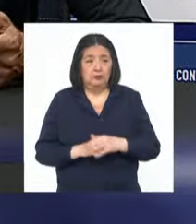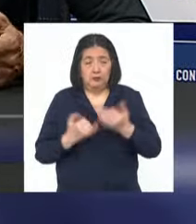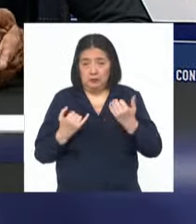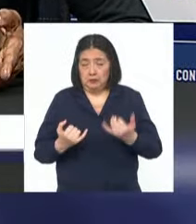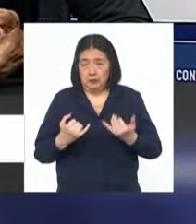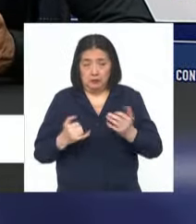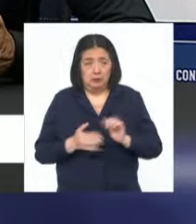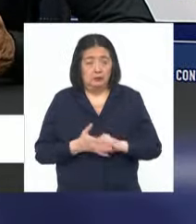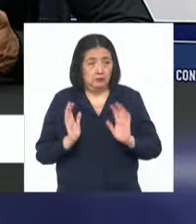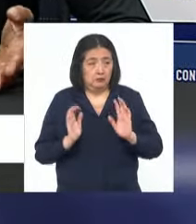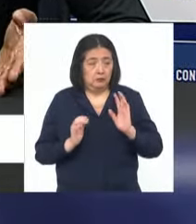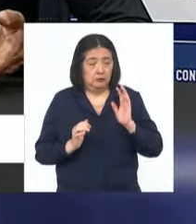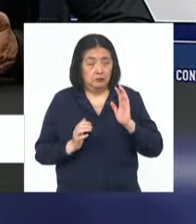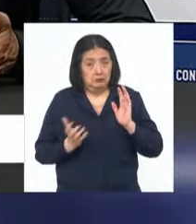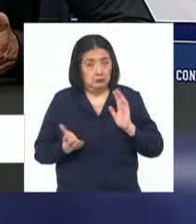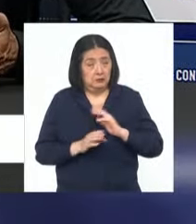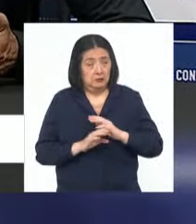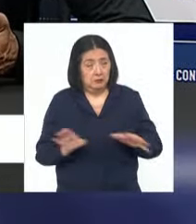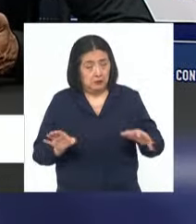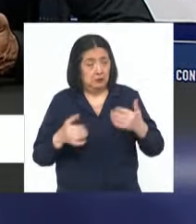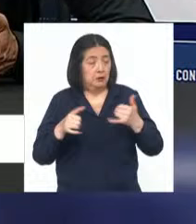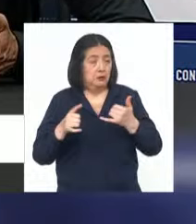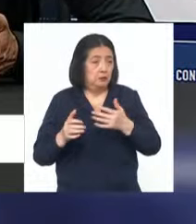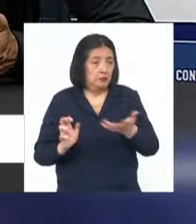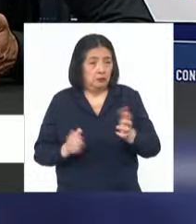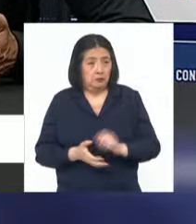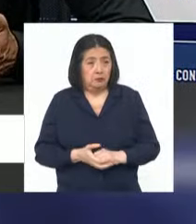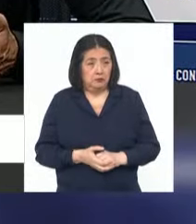día terminaron jugando